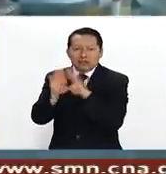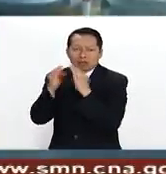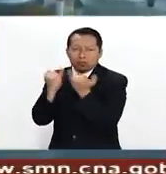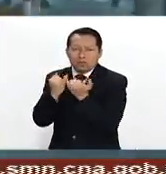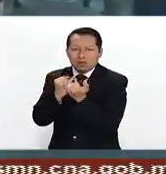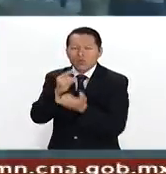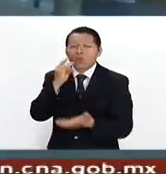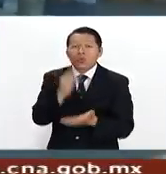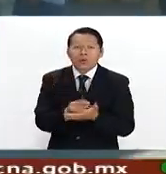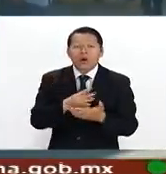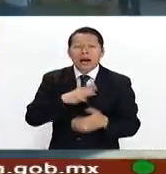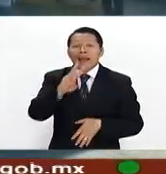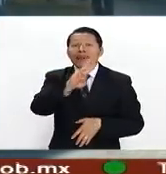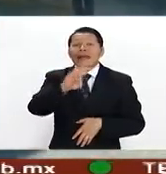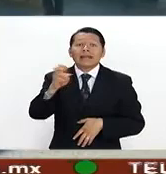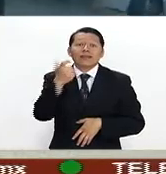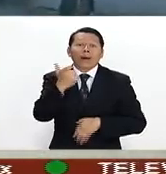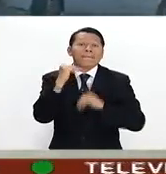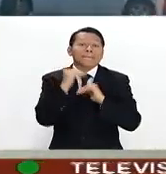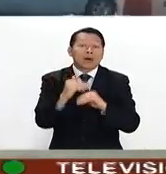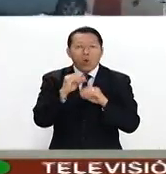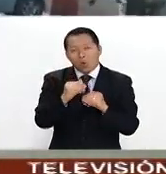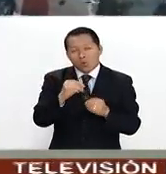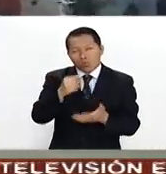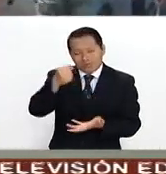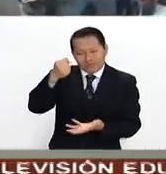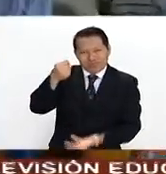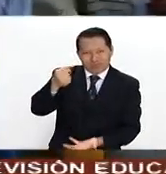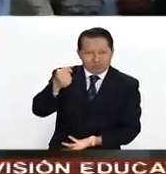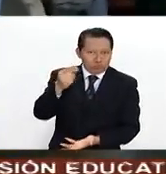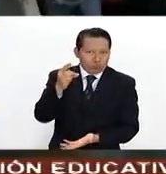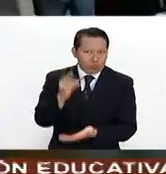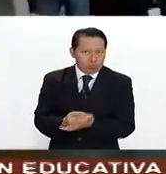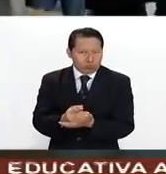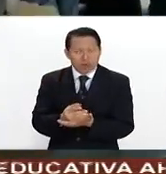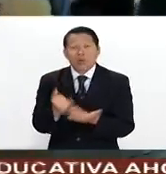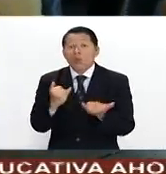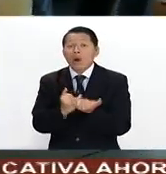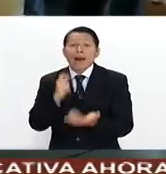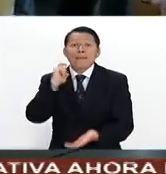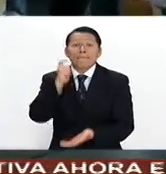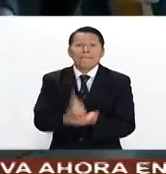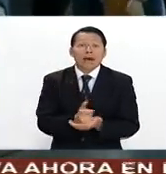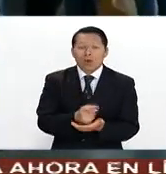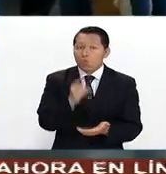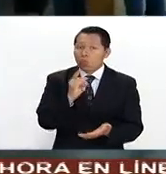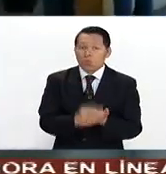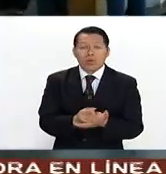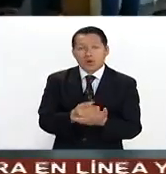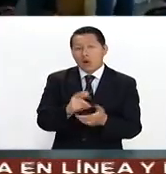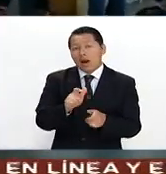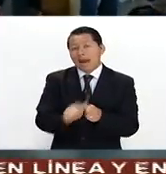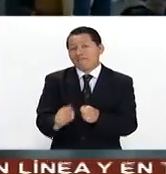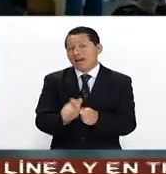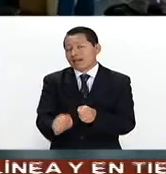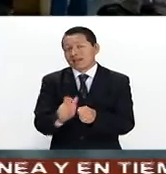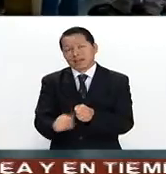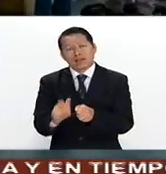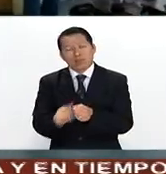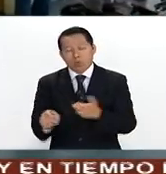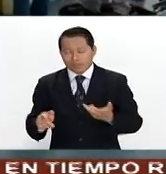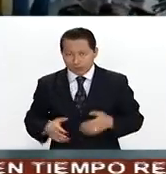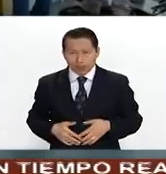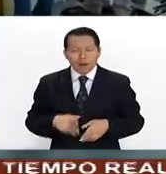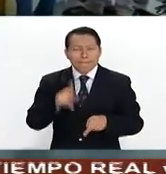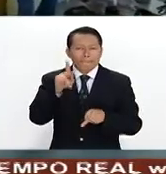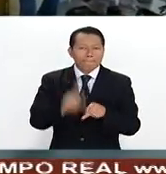venden 300 pesos o una garrafa, además de que el pago debe ser solo en efectivo. Vamos en este momento a